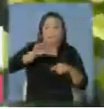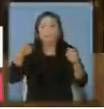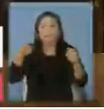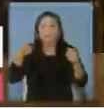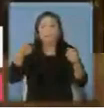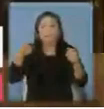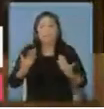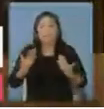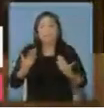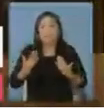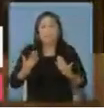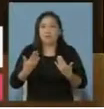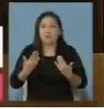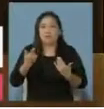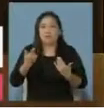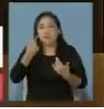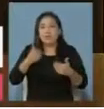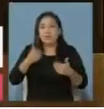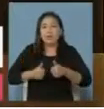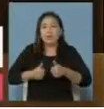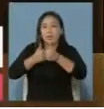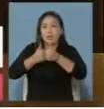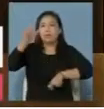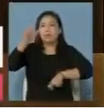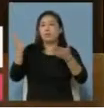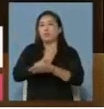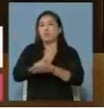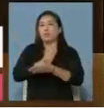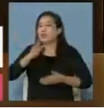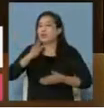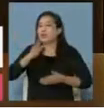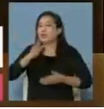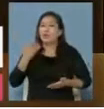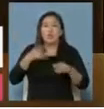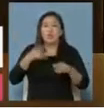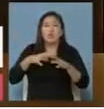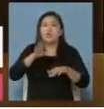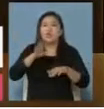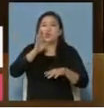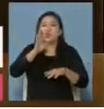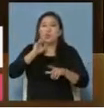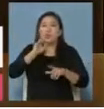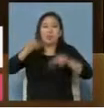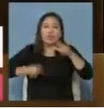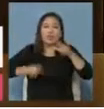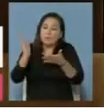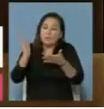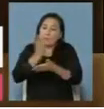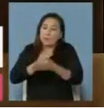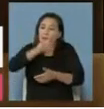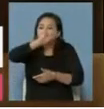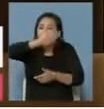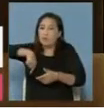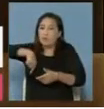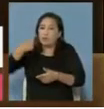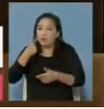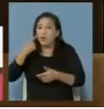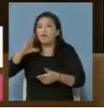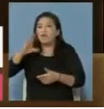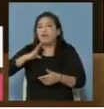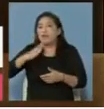esto venimos acompañando a los productores en todos los espacios que han quedado producto de la